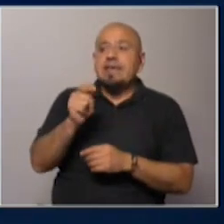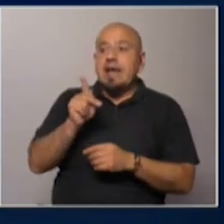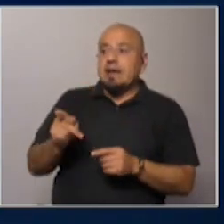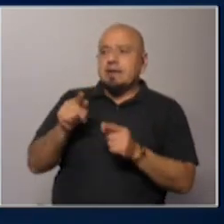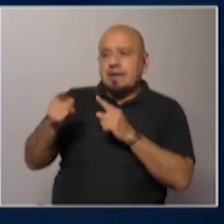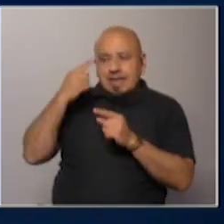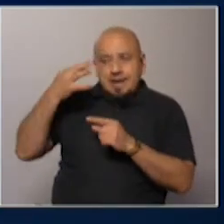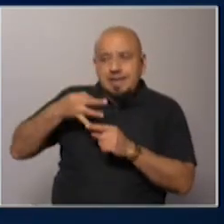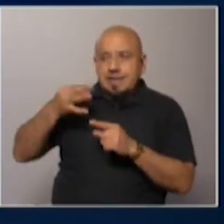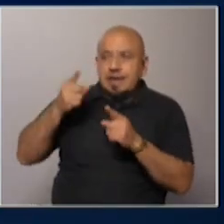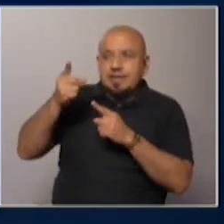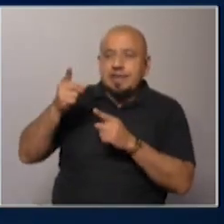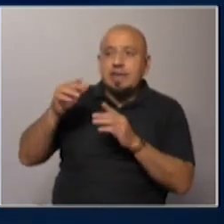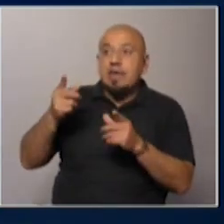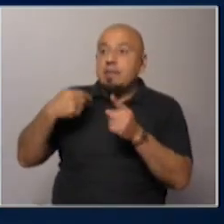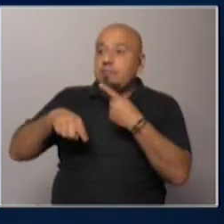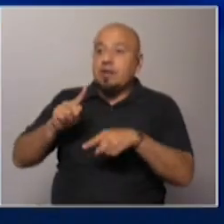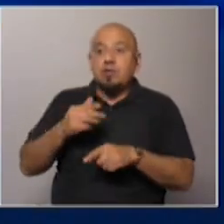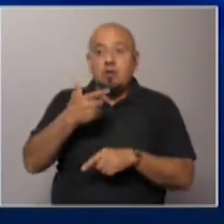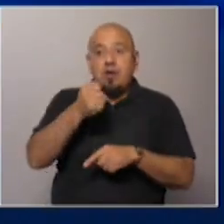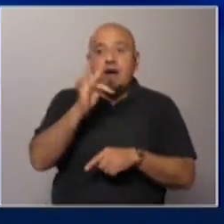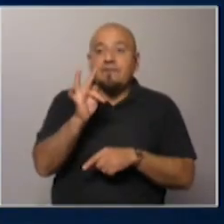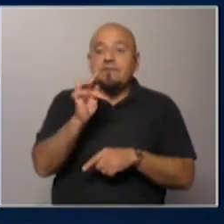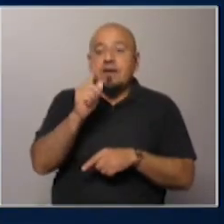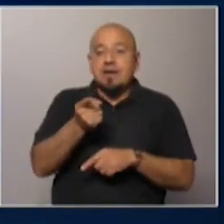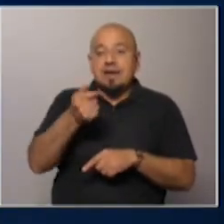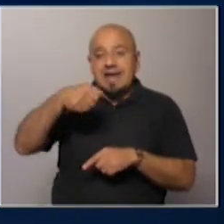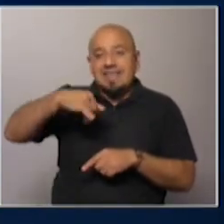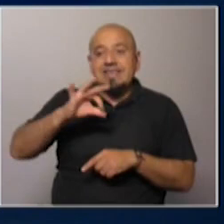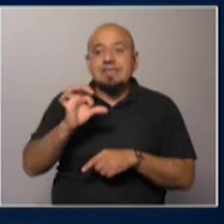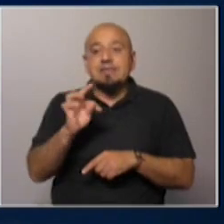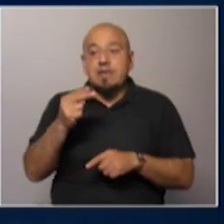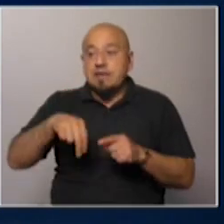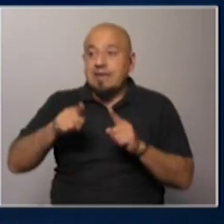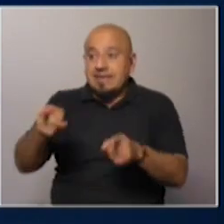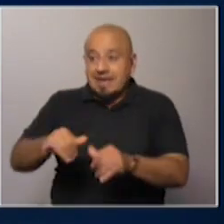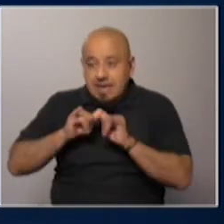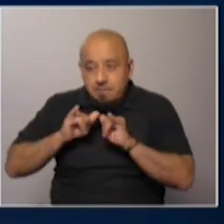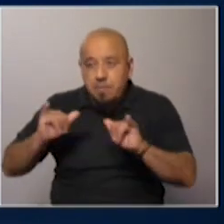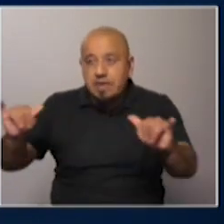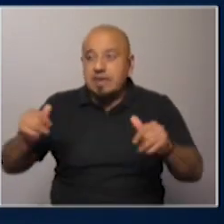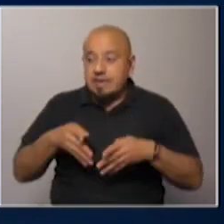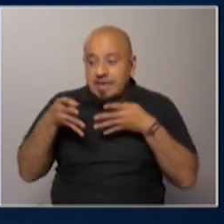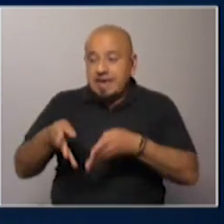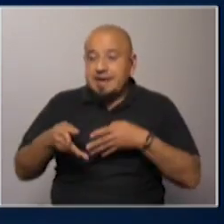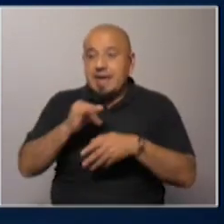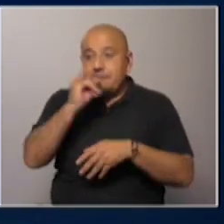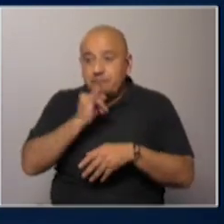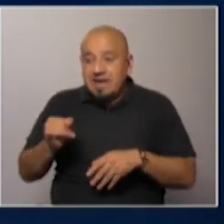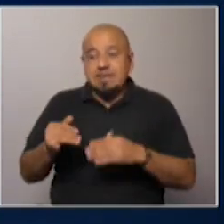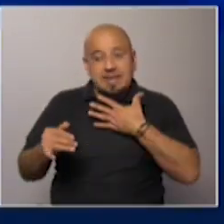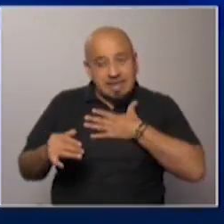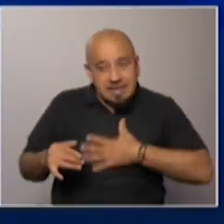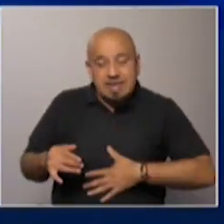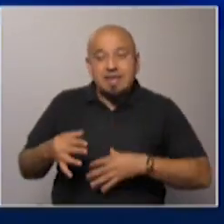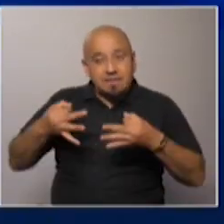de la realidad de oriente próximo pero afganistán demuestra de una vez más que este tipo de campañas bélicas no traen la paz no traen la estabilidad a